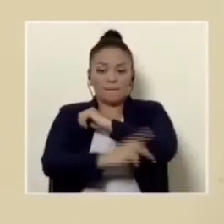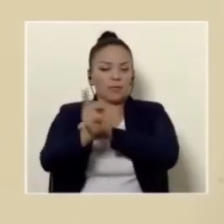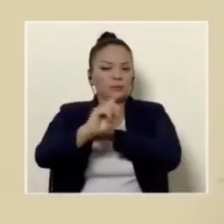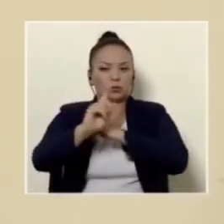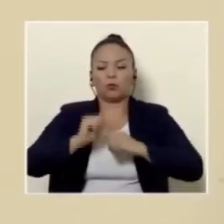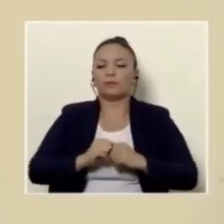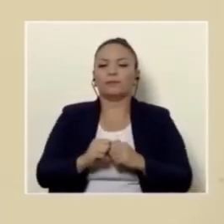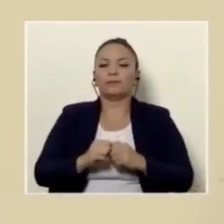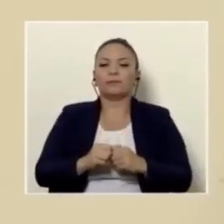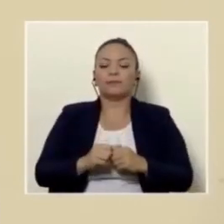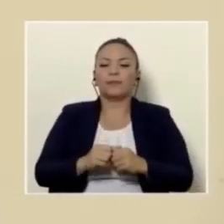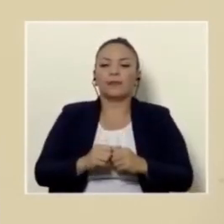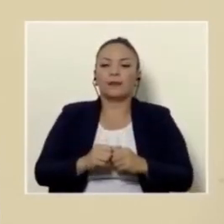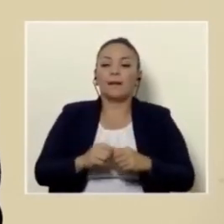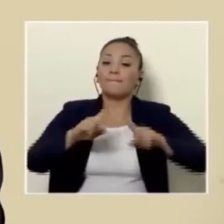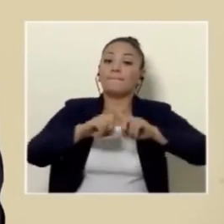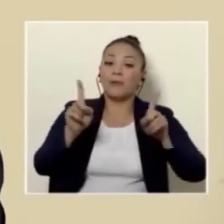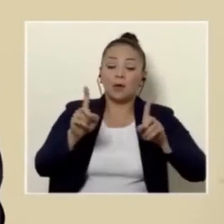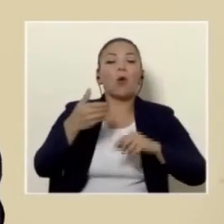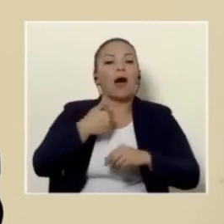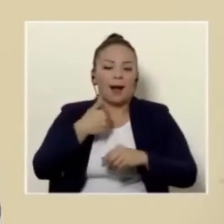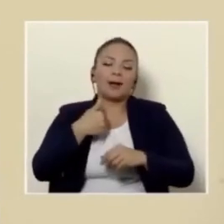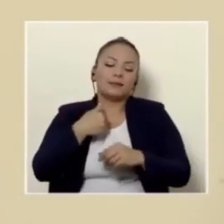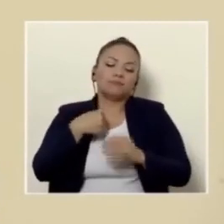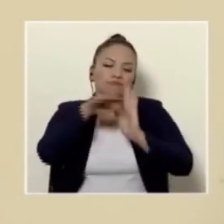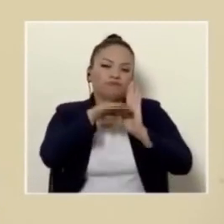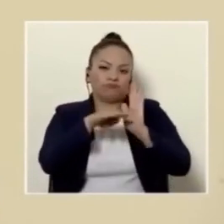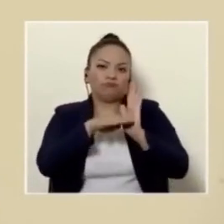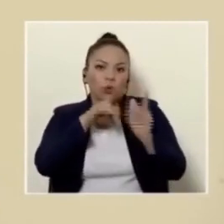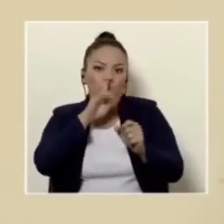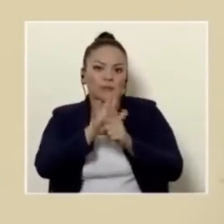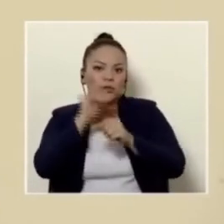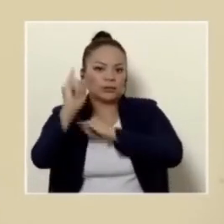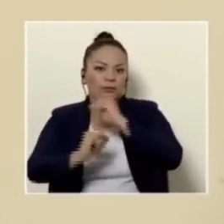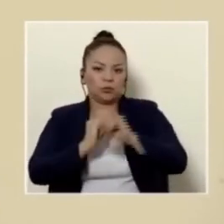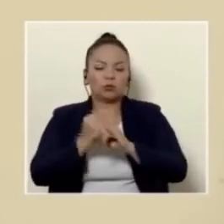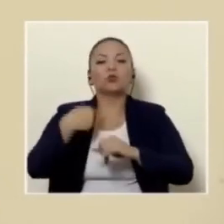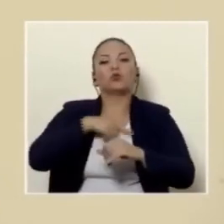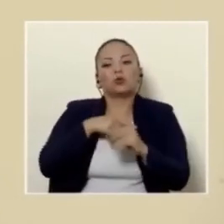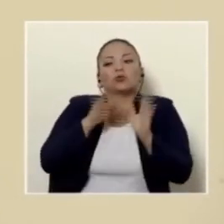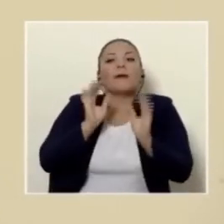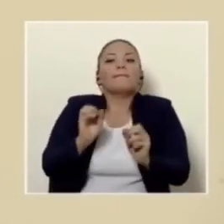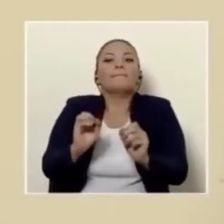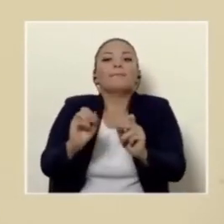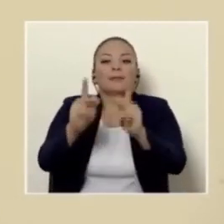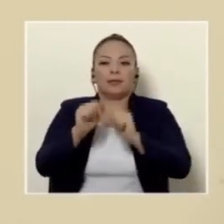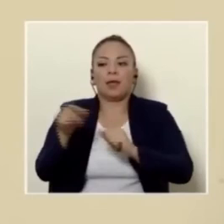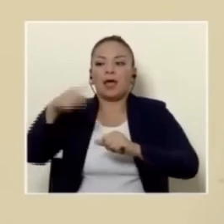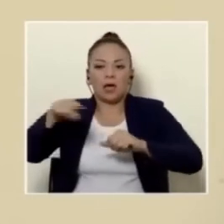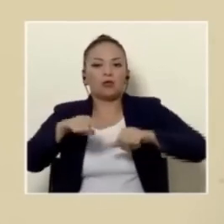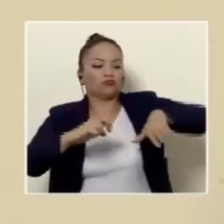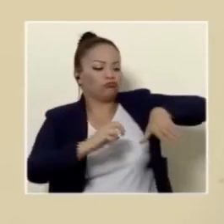que de acuerdo a los compromisos internacionales que tiene Costa Rica lo que vamos a hacer es dejarlos pasar